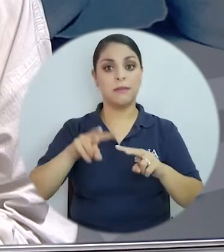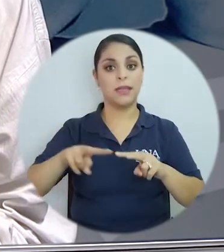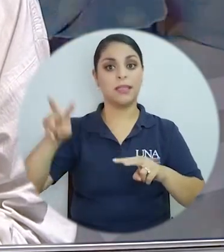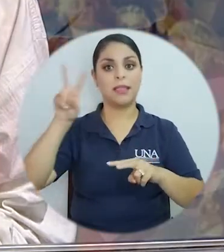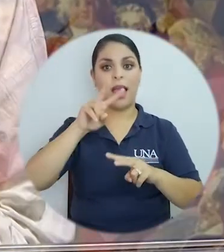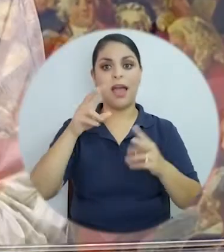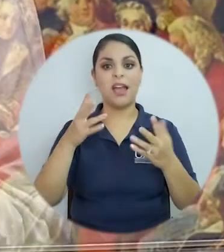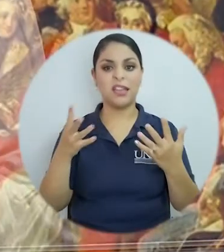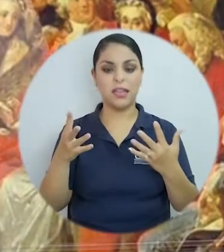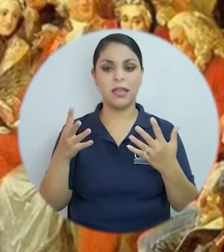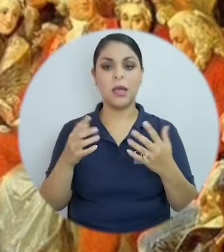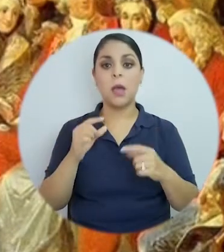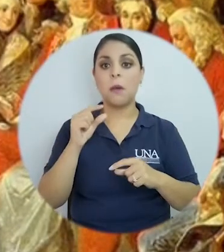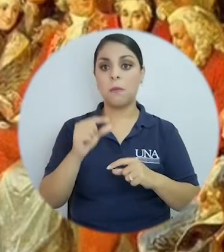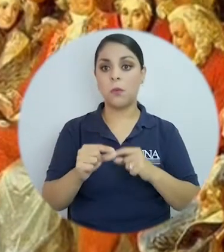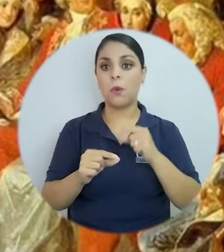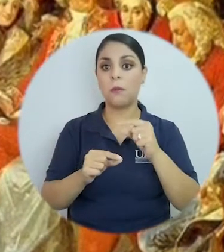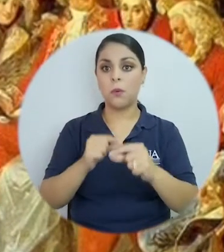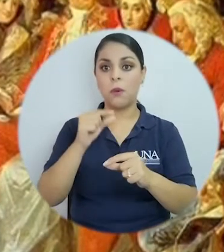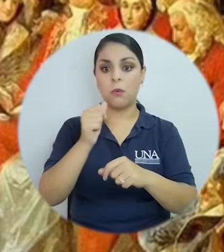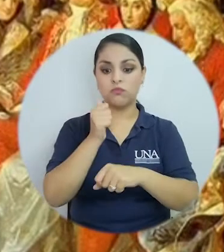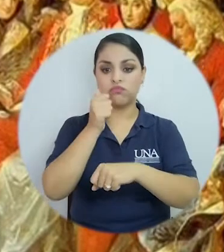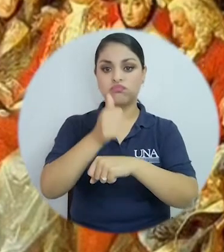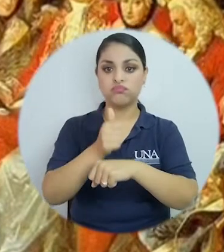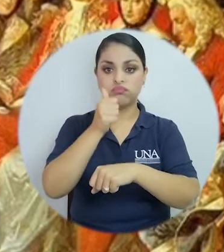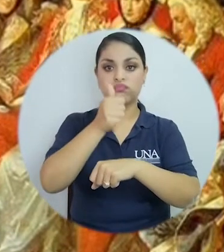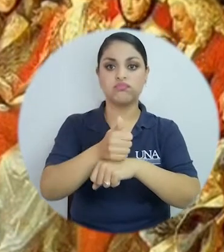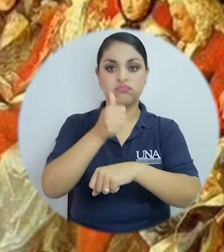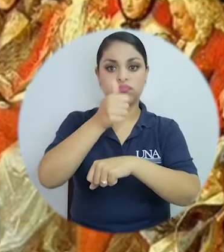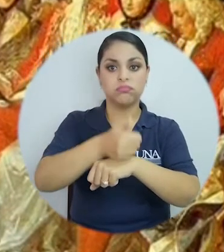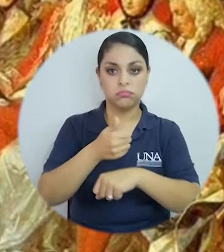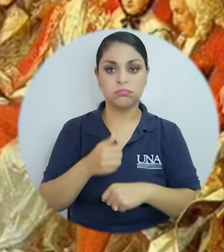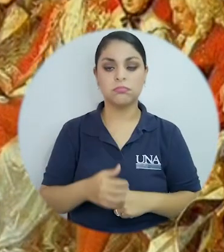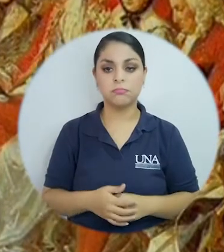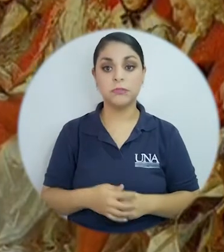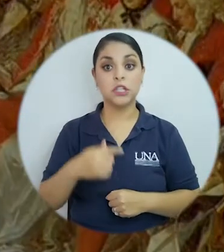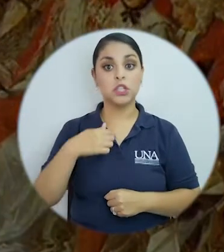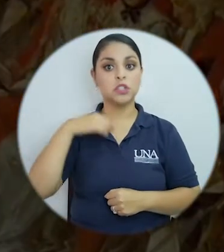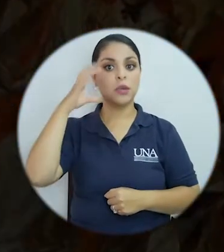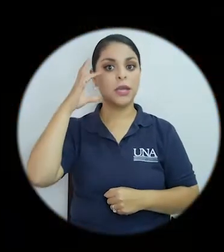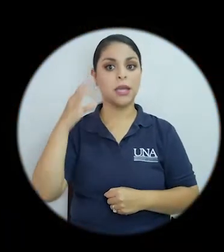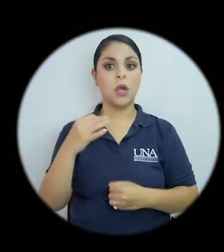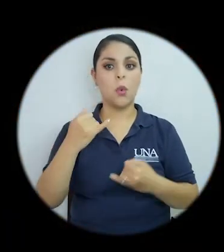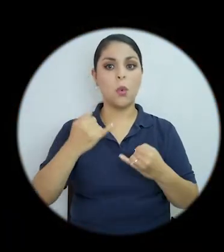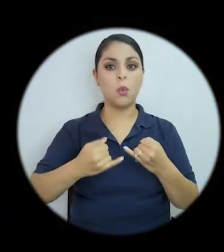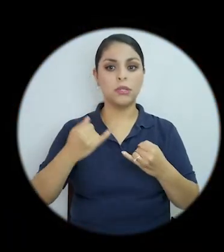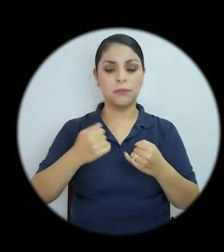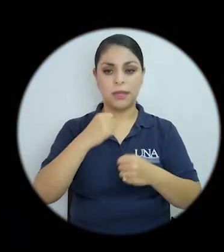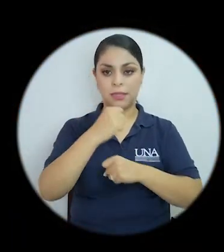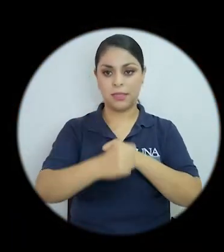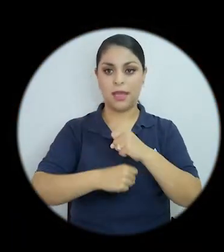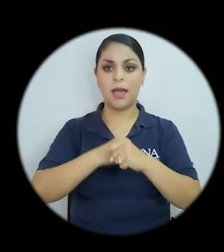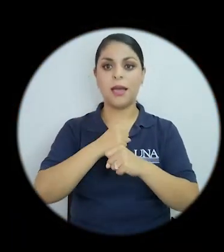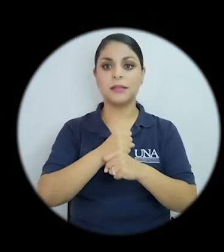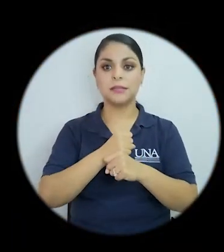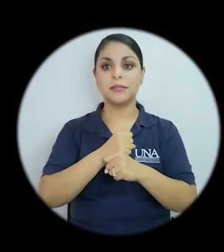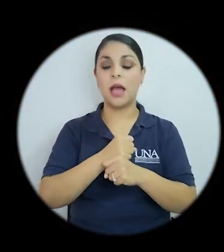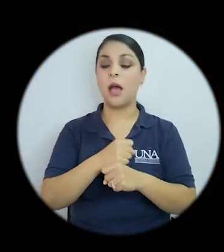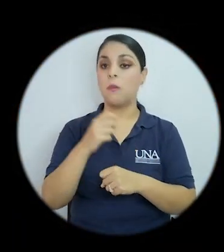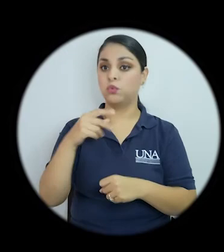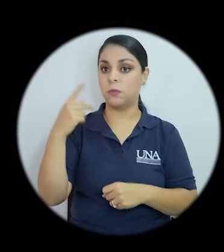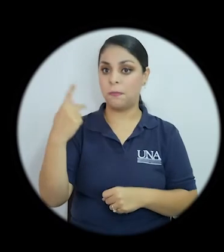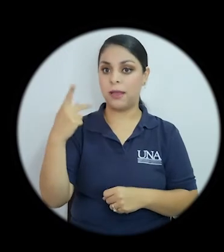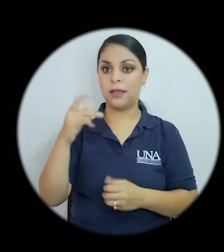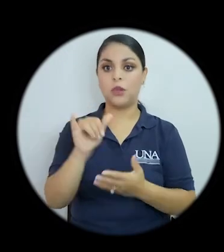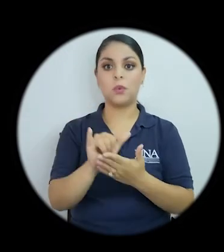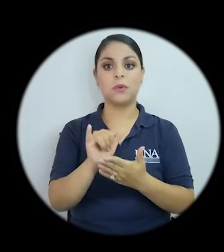una ventaja que se fue consolidando poco a poco. Más bien yo creo que en las últimas décadas hemos puesto mucho